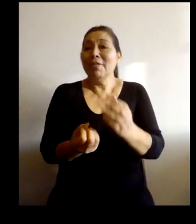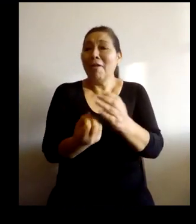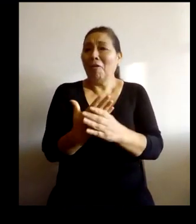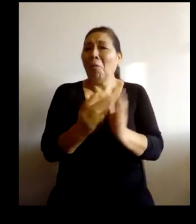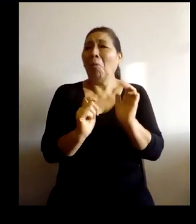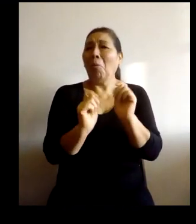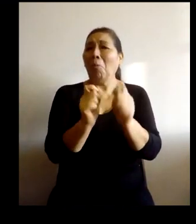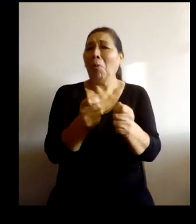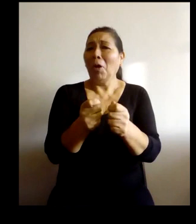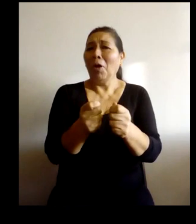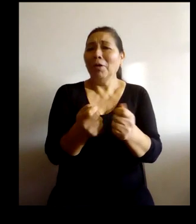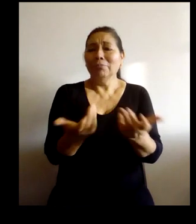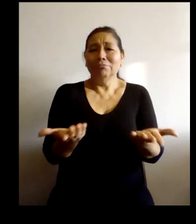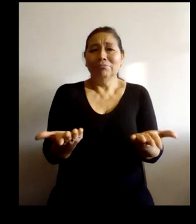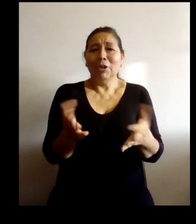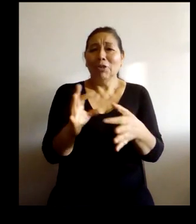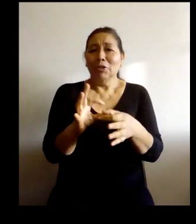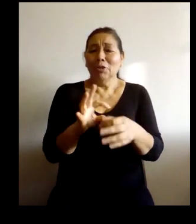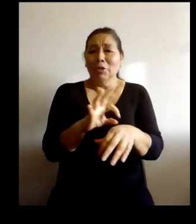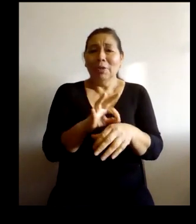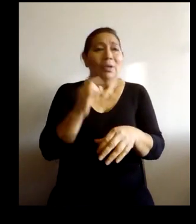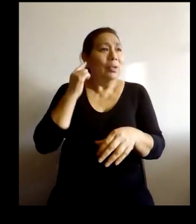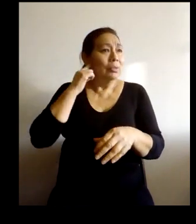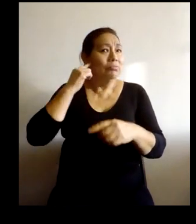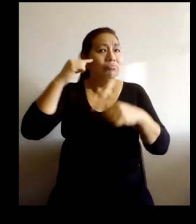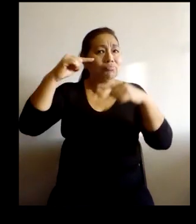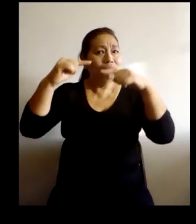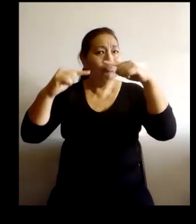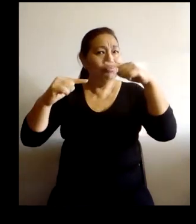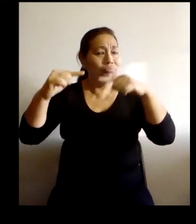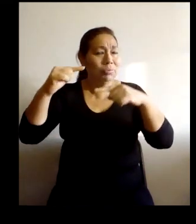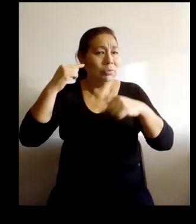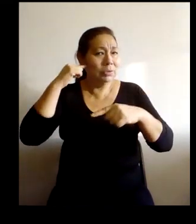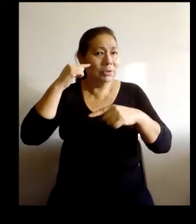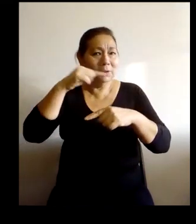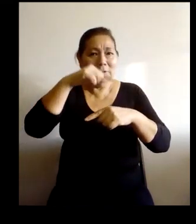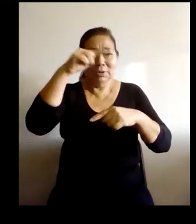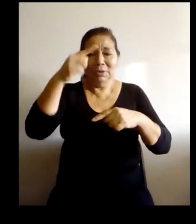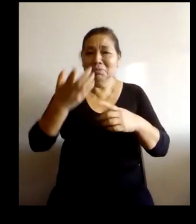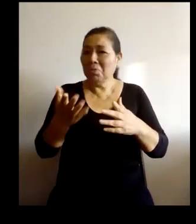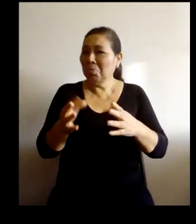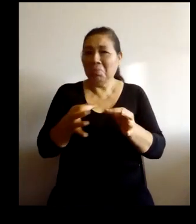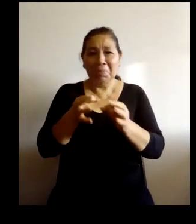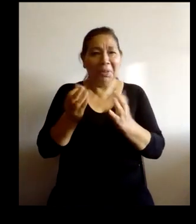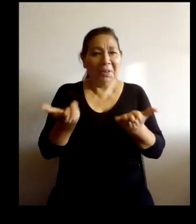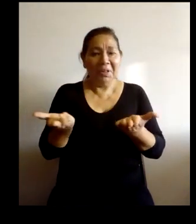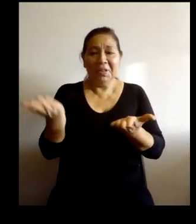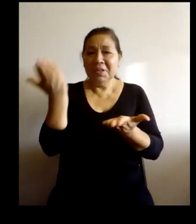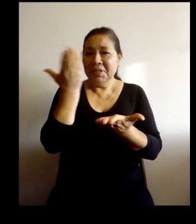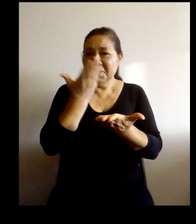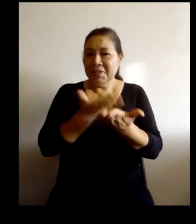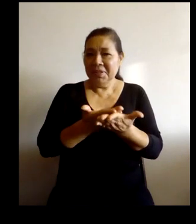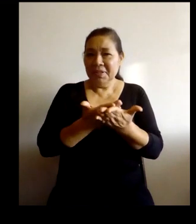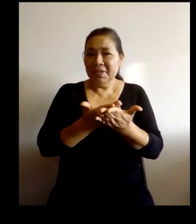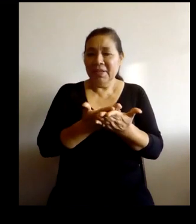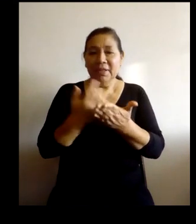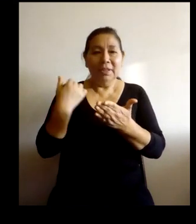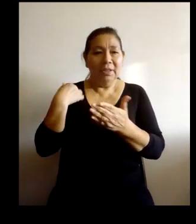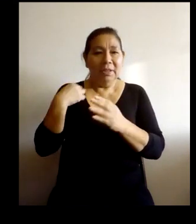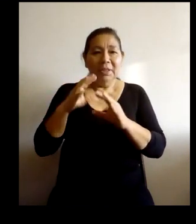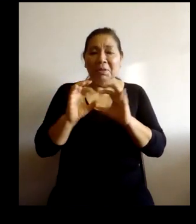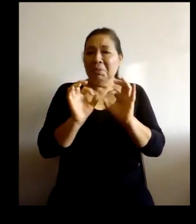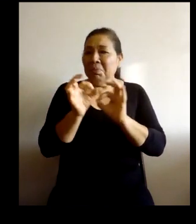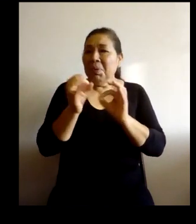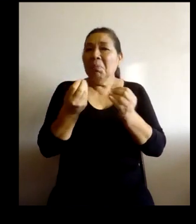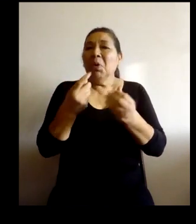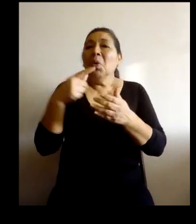Delgado de Arequipa, tiene dos condiciones médicas: hipoacusia neurosensorial bilateral, no especificada en el porcentaje, y también